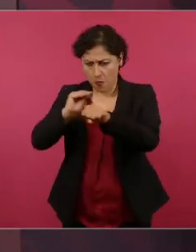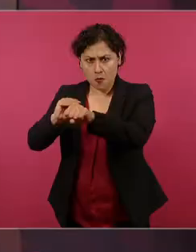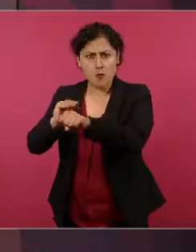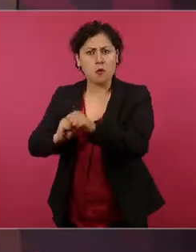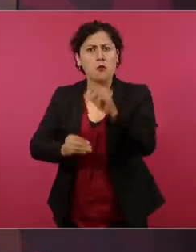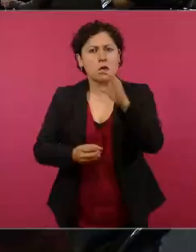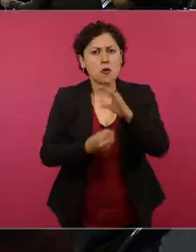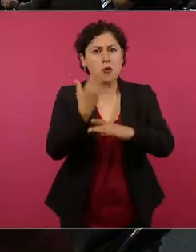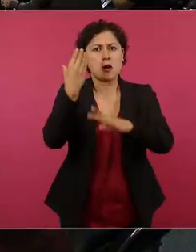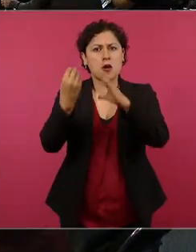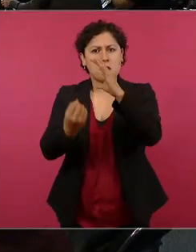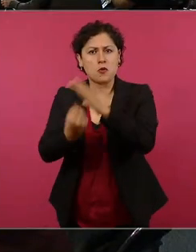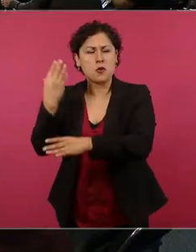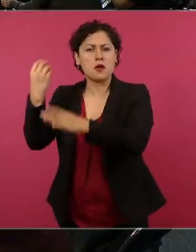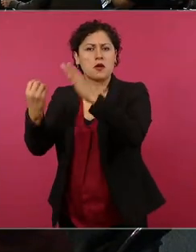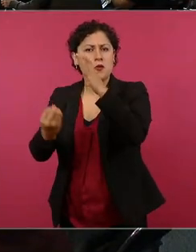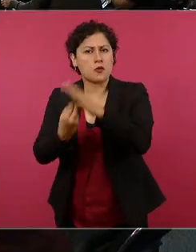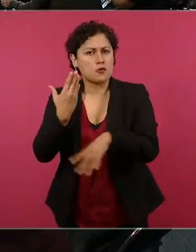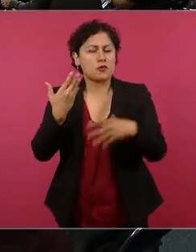Ya